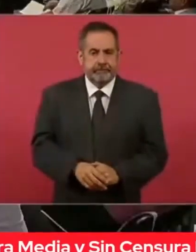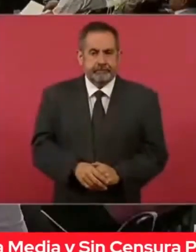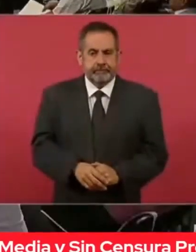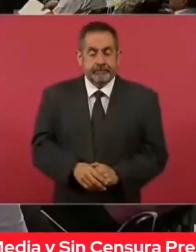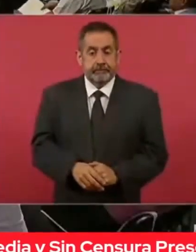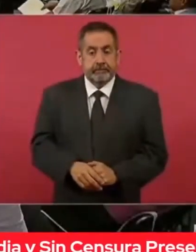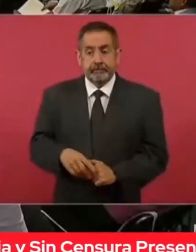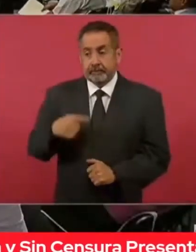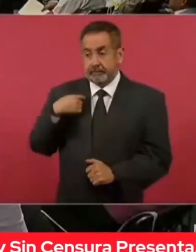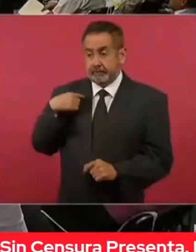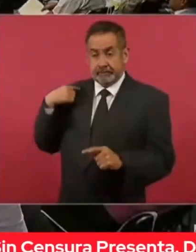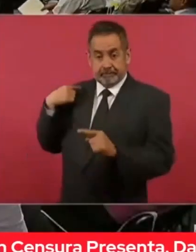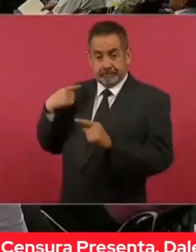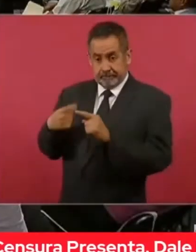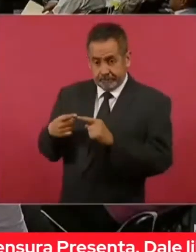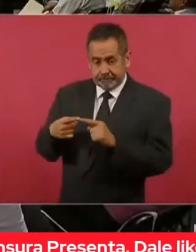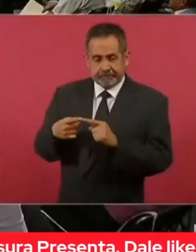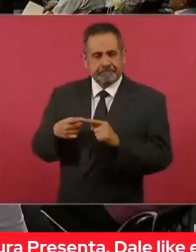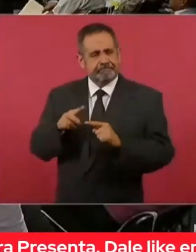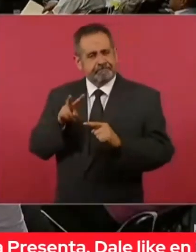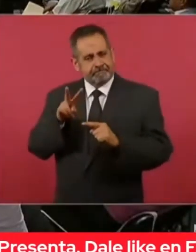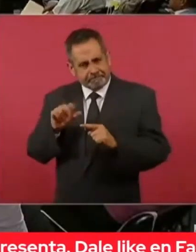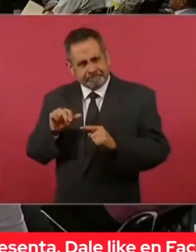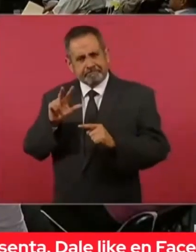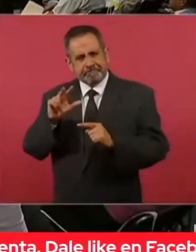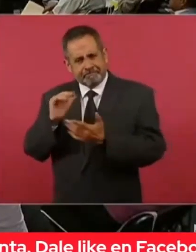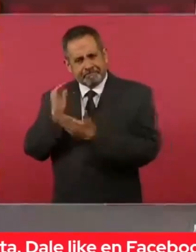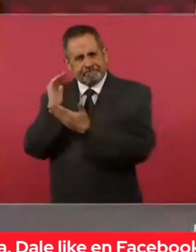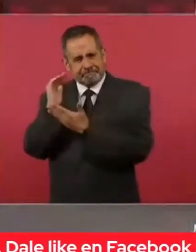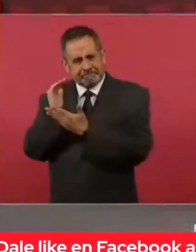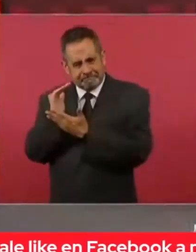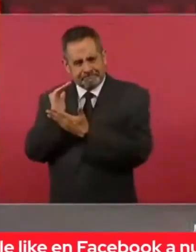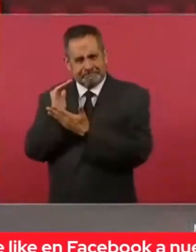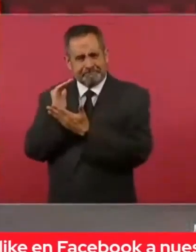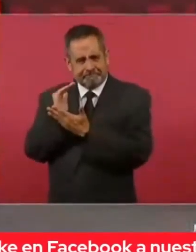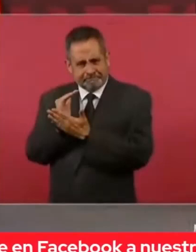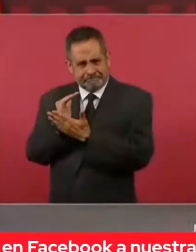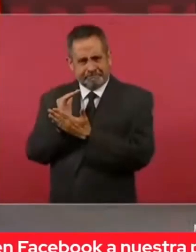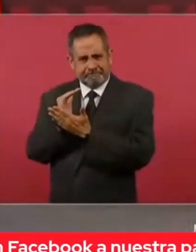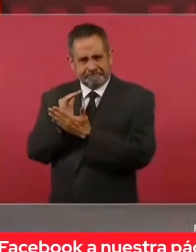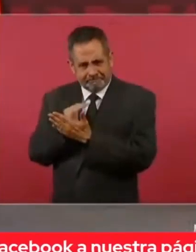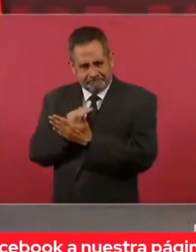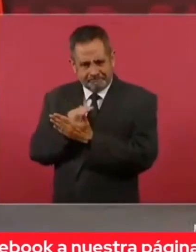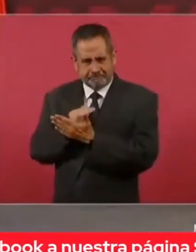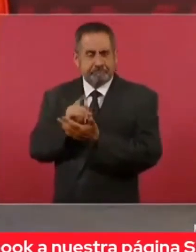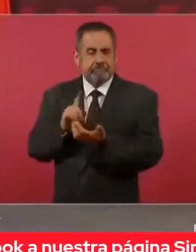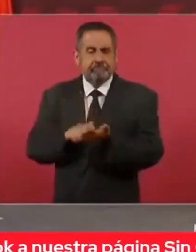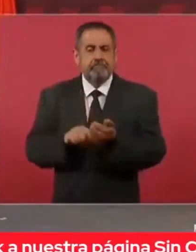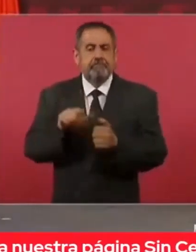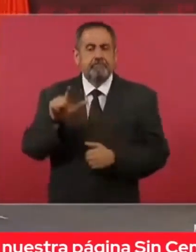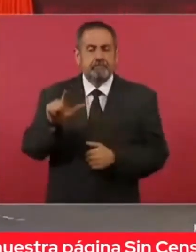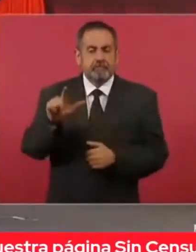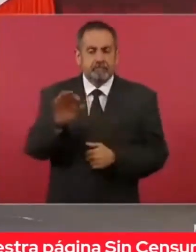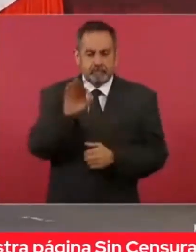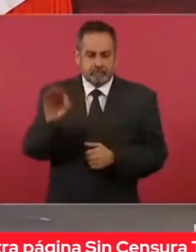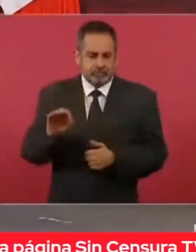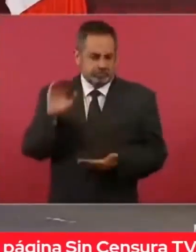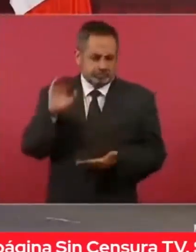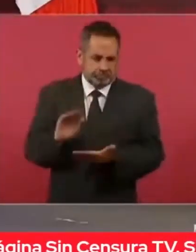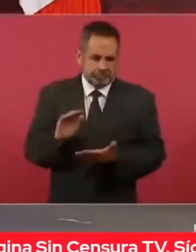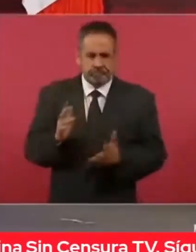en el tiempo que llevamos ahí vamos bajando diecisiete por ciento